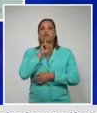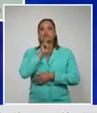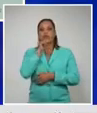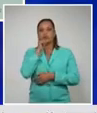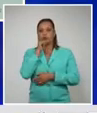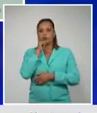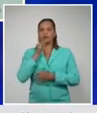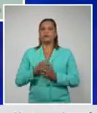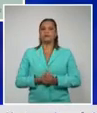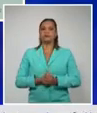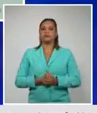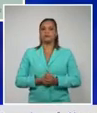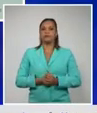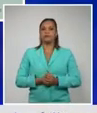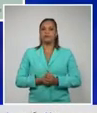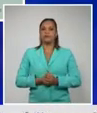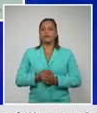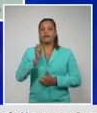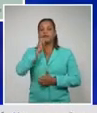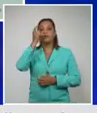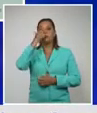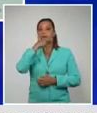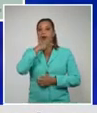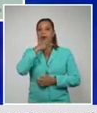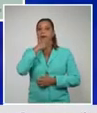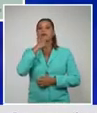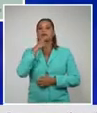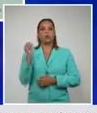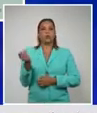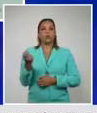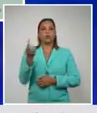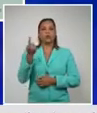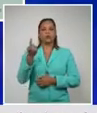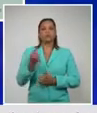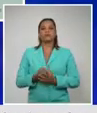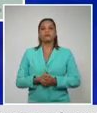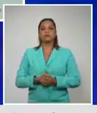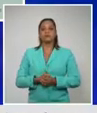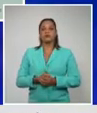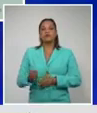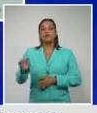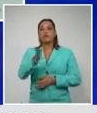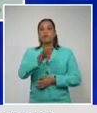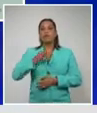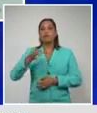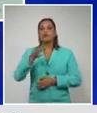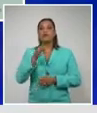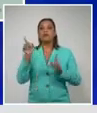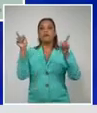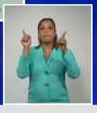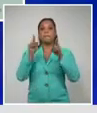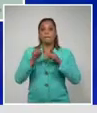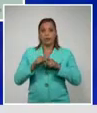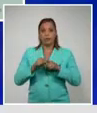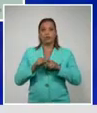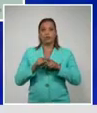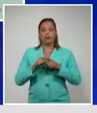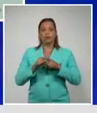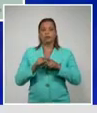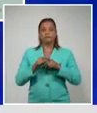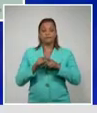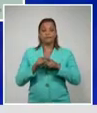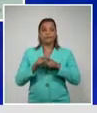En Ciego de Ávila, un caso importado del municipio Venezuela, viajero